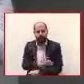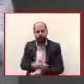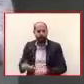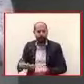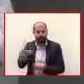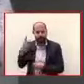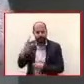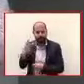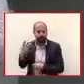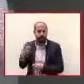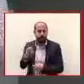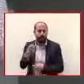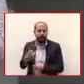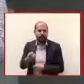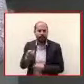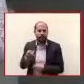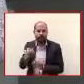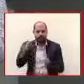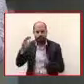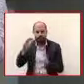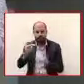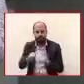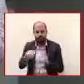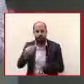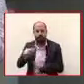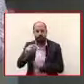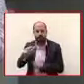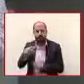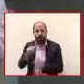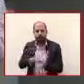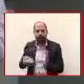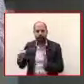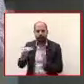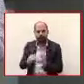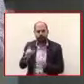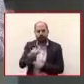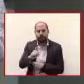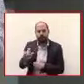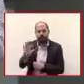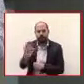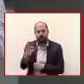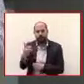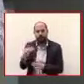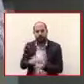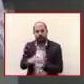poblanas, lo cual otorgó una reducción de 18.141.000 pesos.